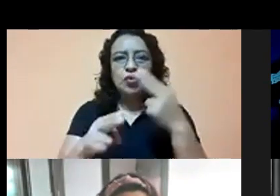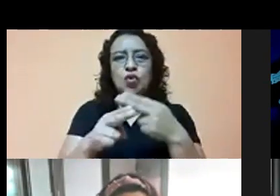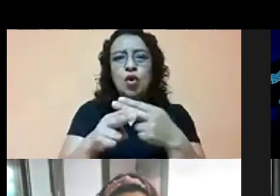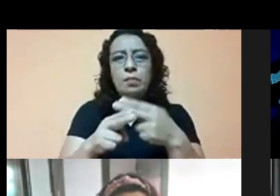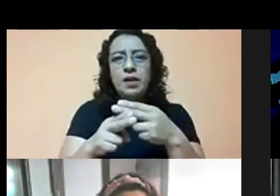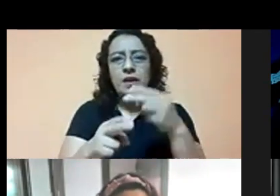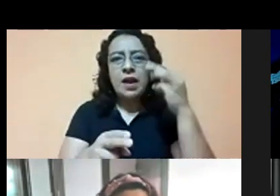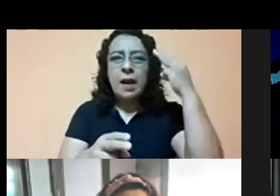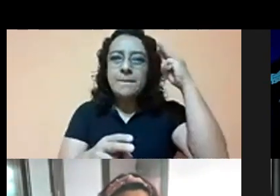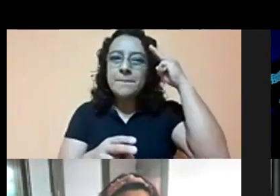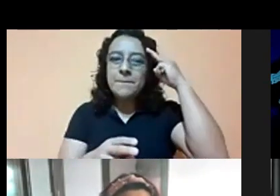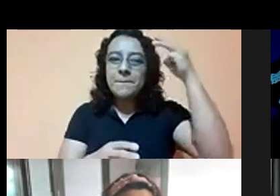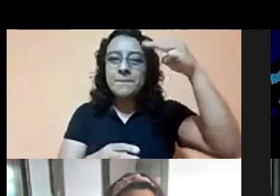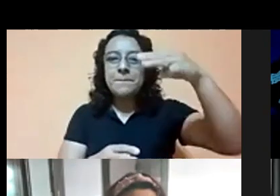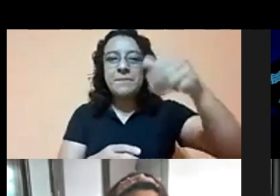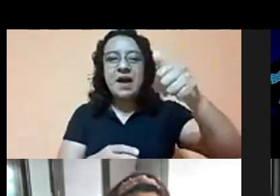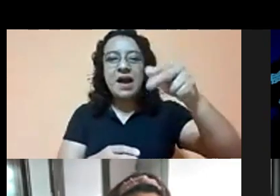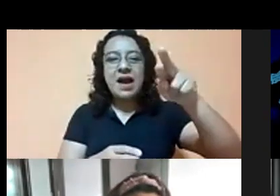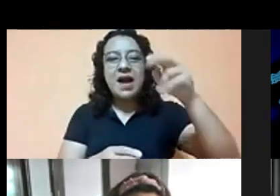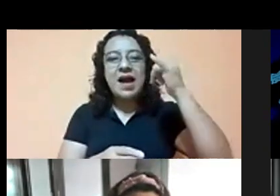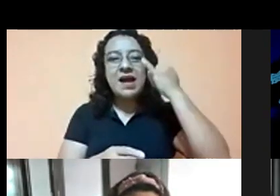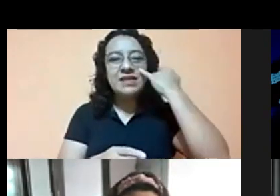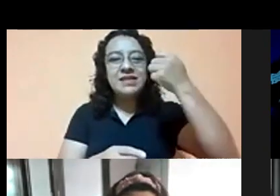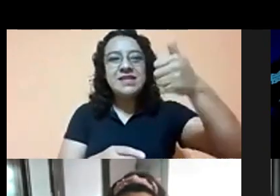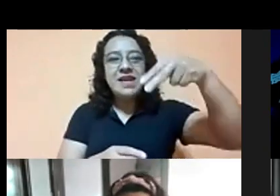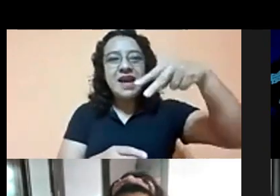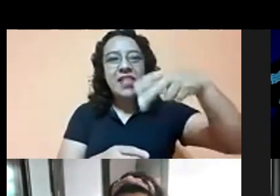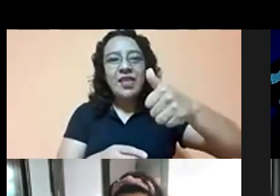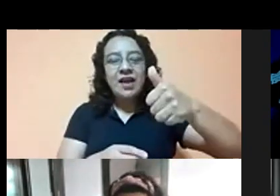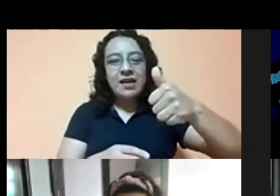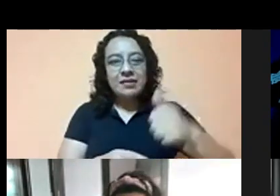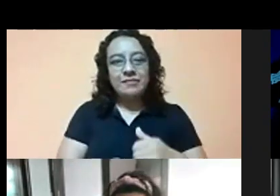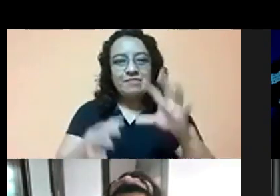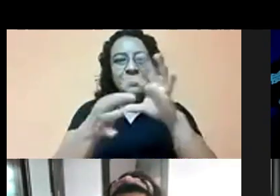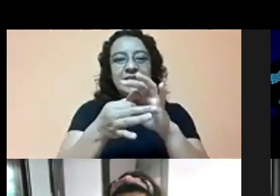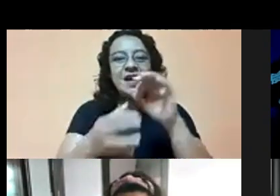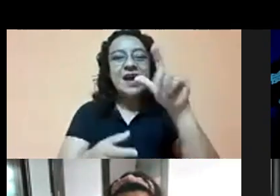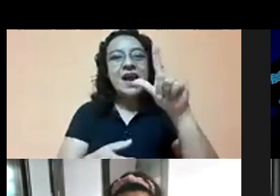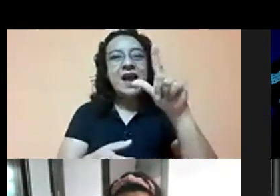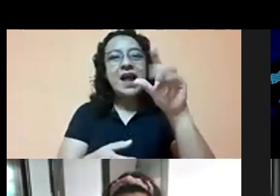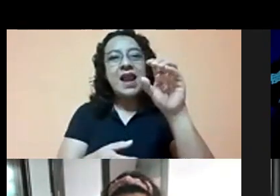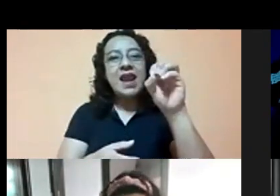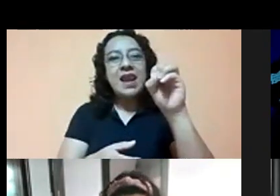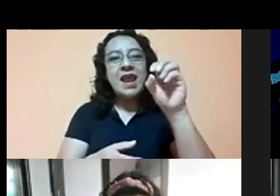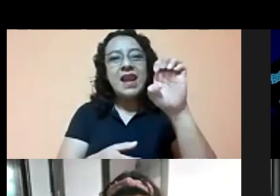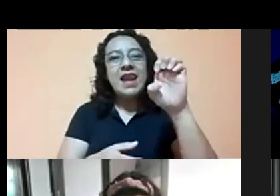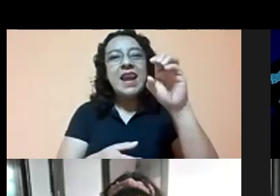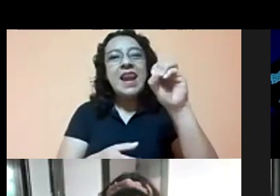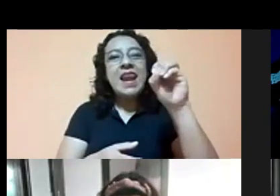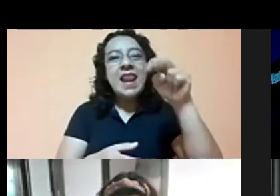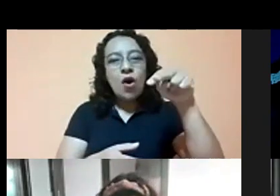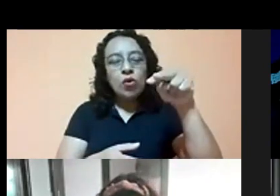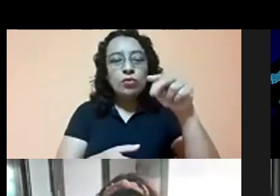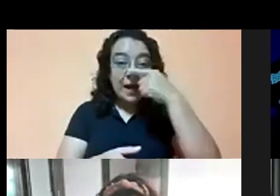Mariana de León. Ella también es una persona que ha estudiado durante toda su niñez,